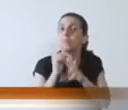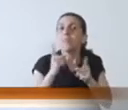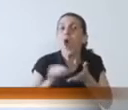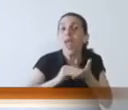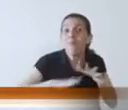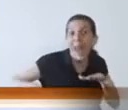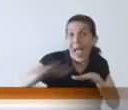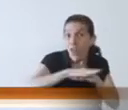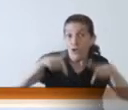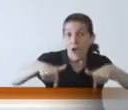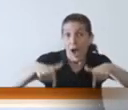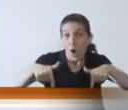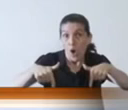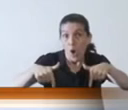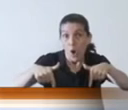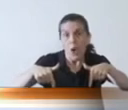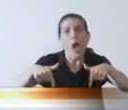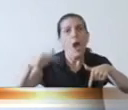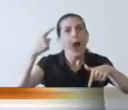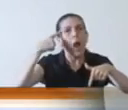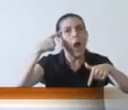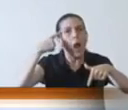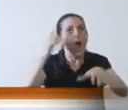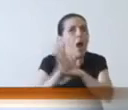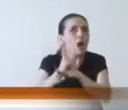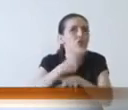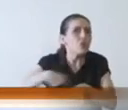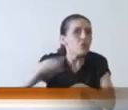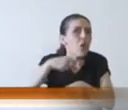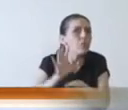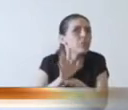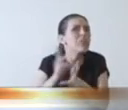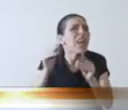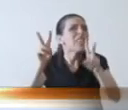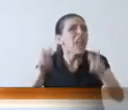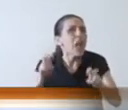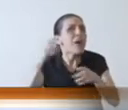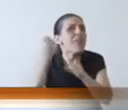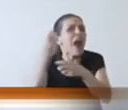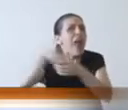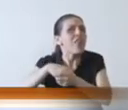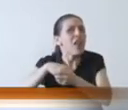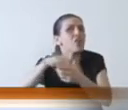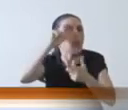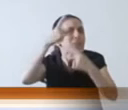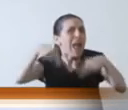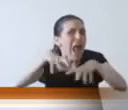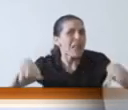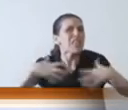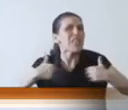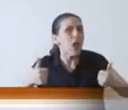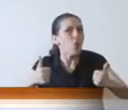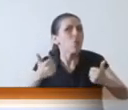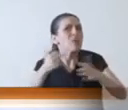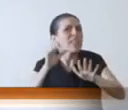que se considera todo personal esencial, que es el sector salud. O sea, el sector salud, los mayores de